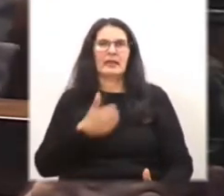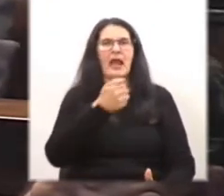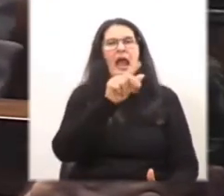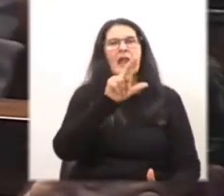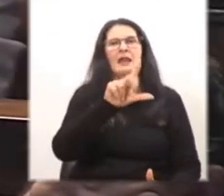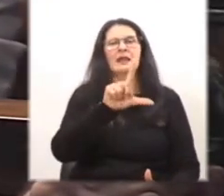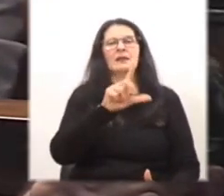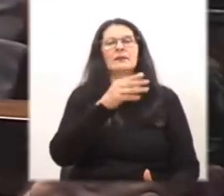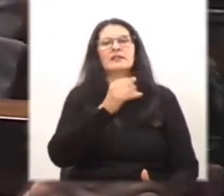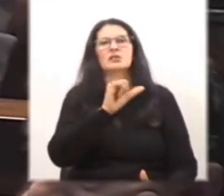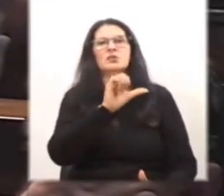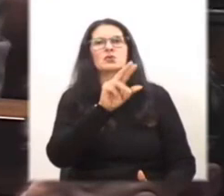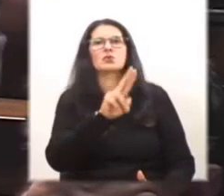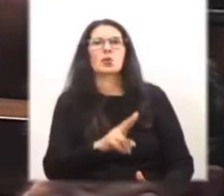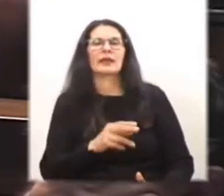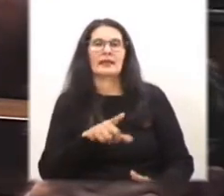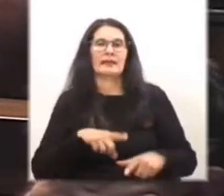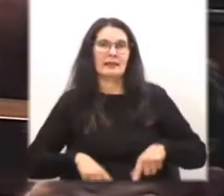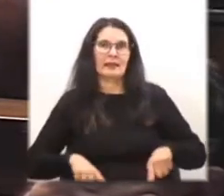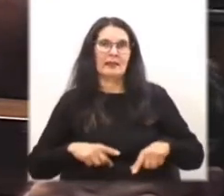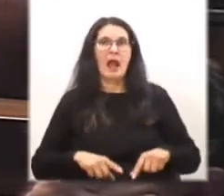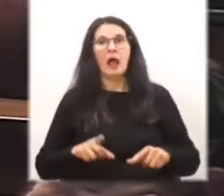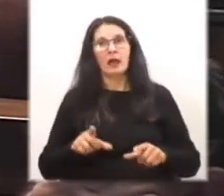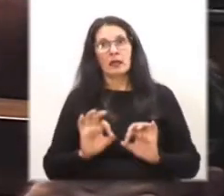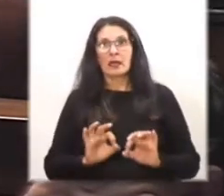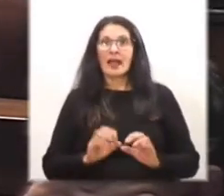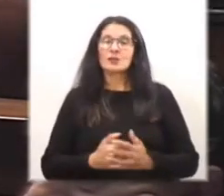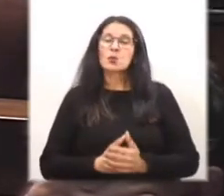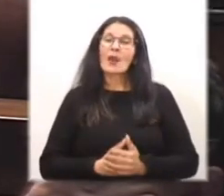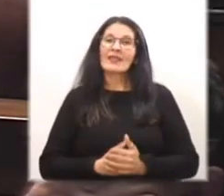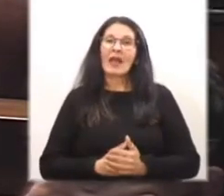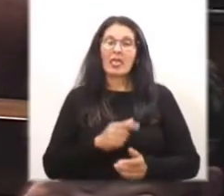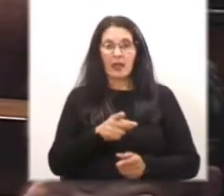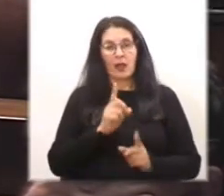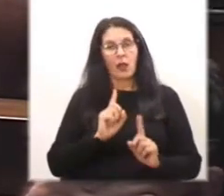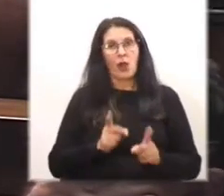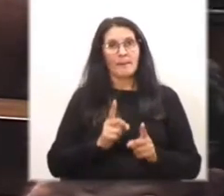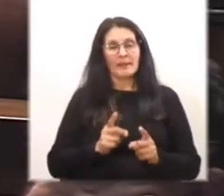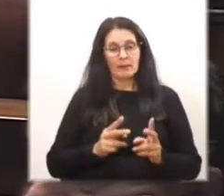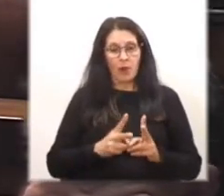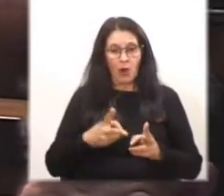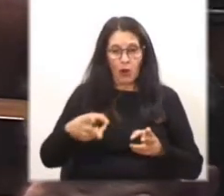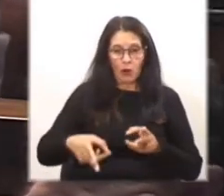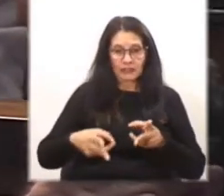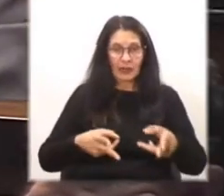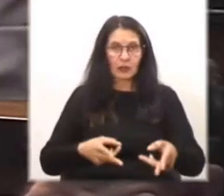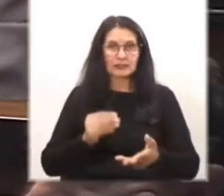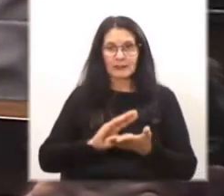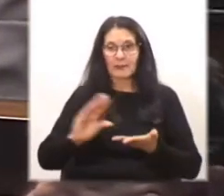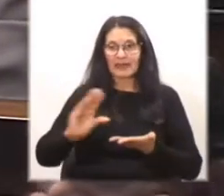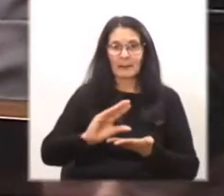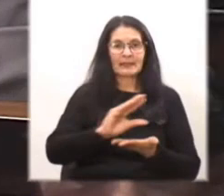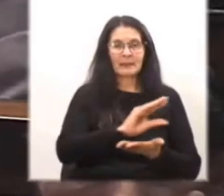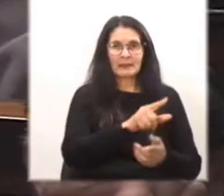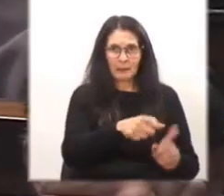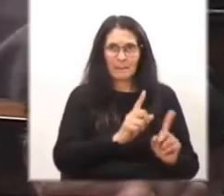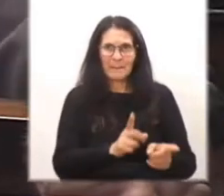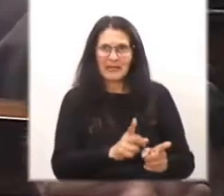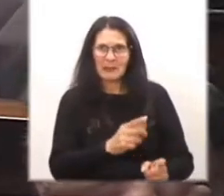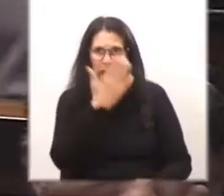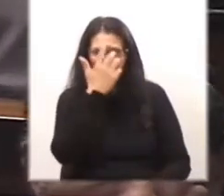intendente. Que son casualmente las mismas caras que cortan la cinta y reparten la plata, señor presidente.